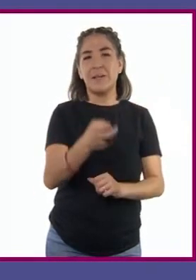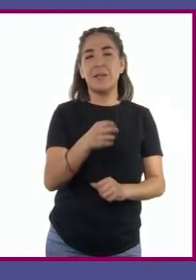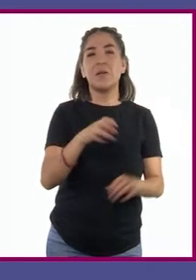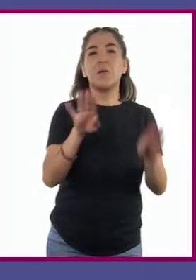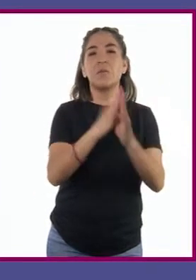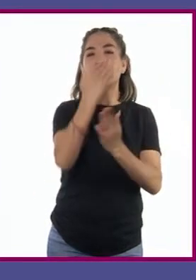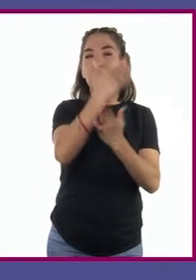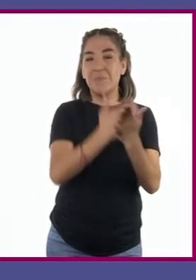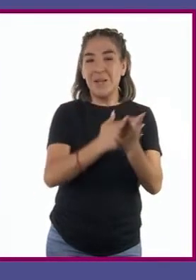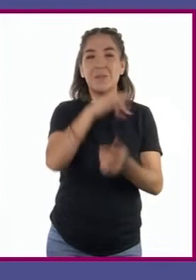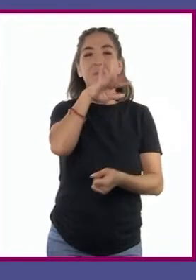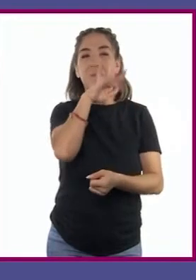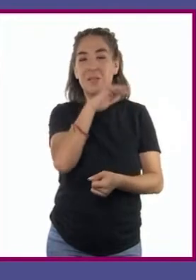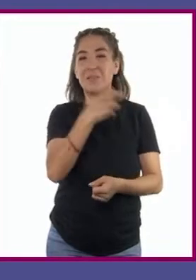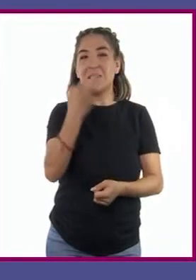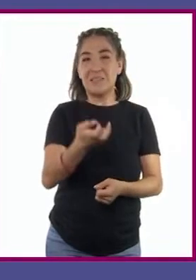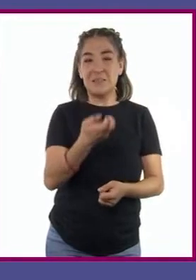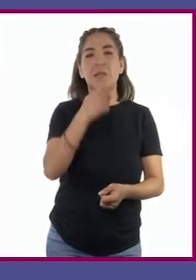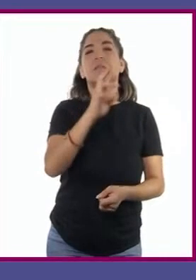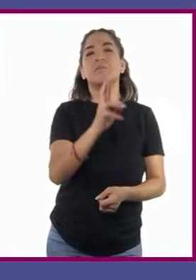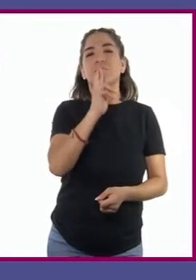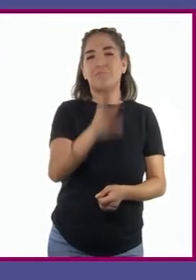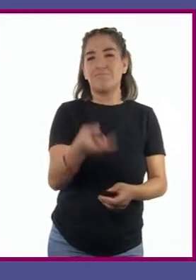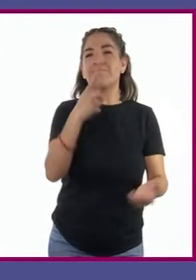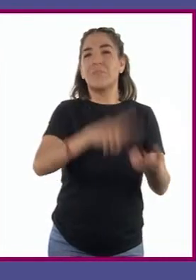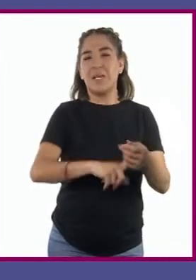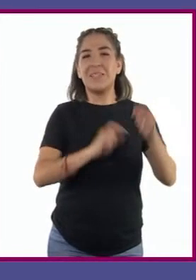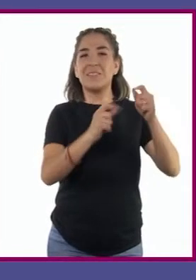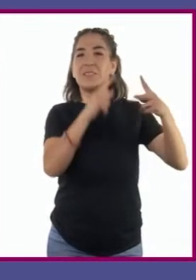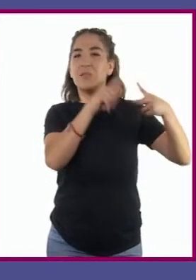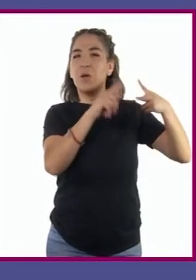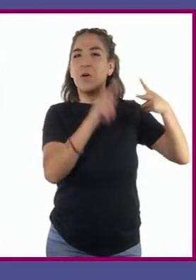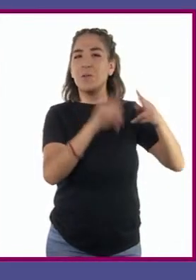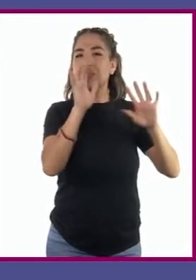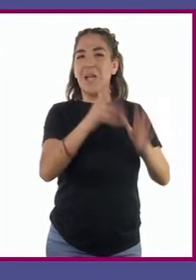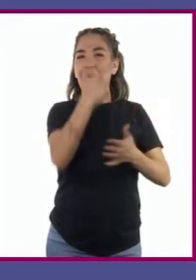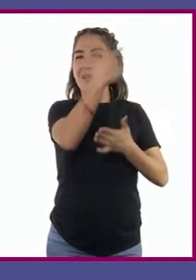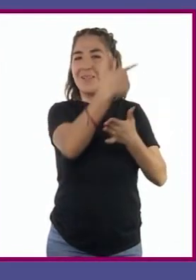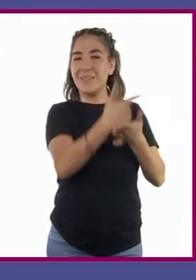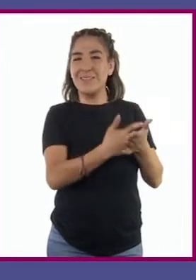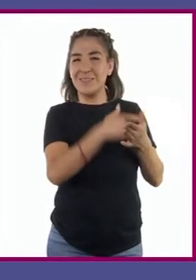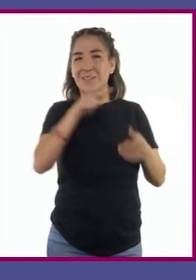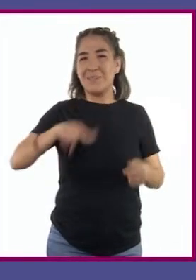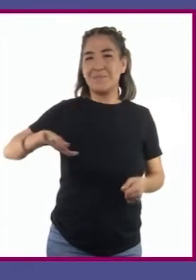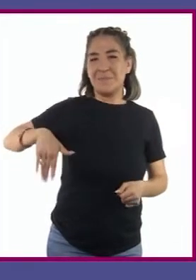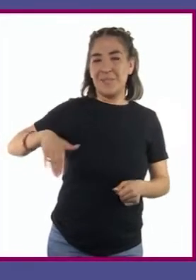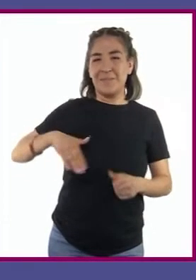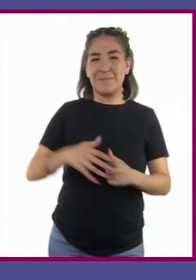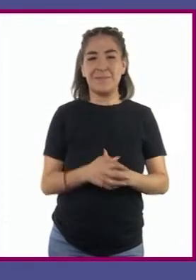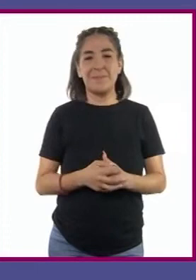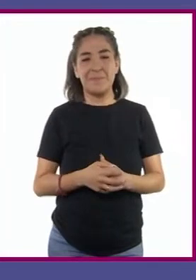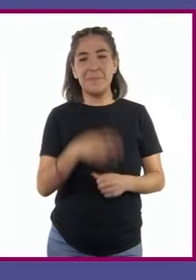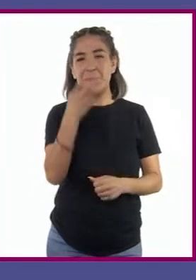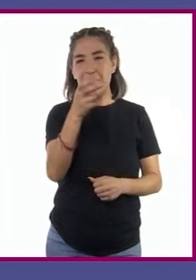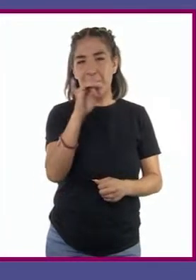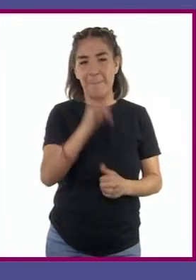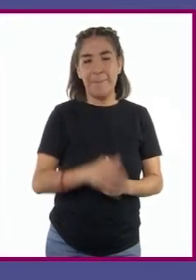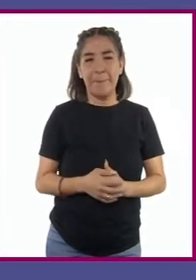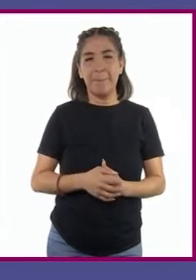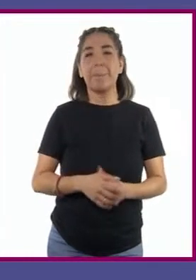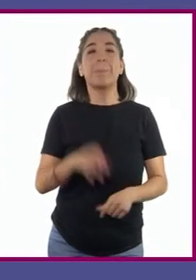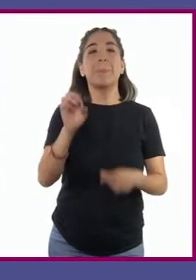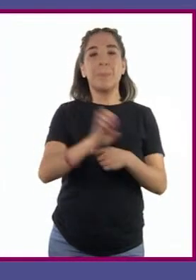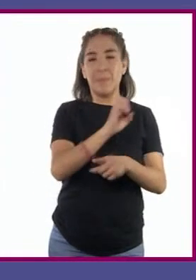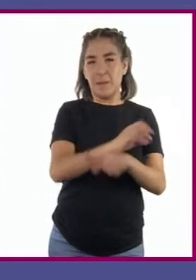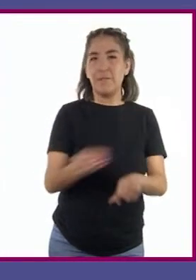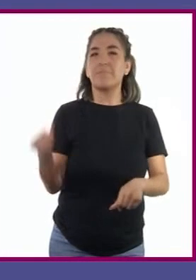de contaminación, es el resultado de las dos soluciones que se listaron previamente. Claro, entonces